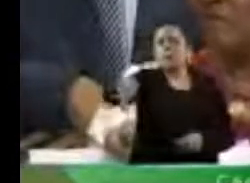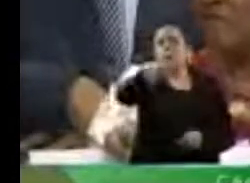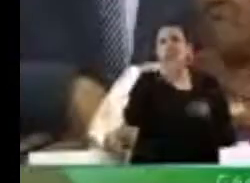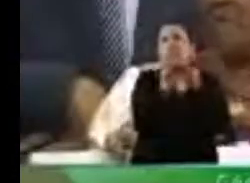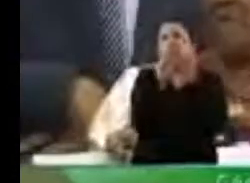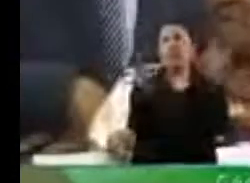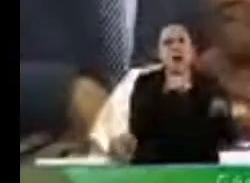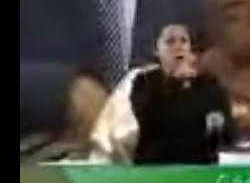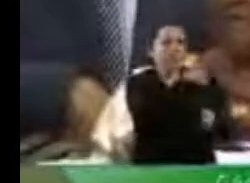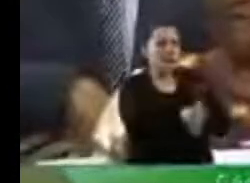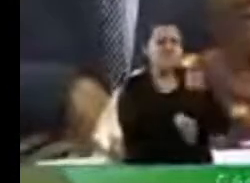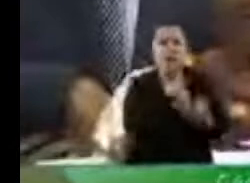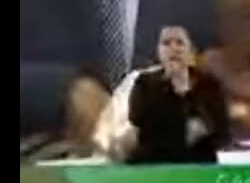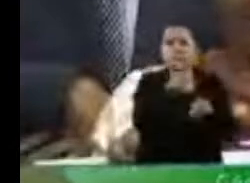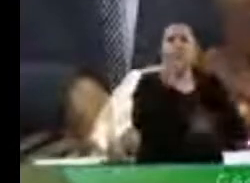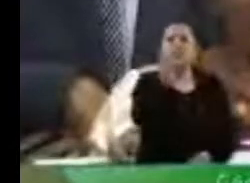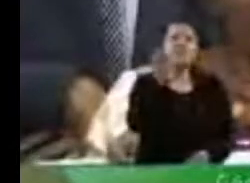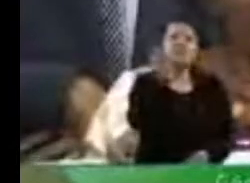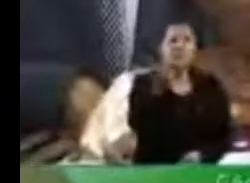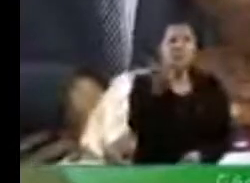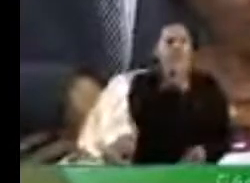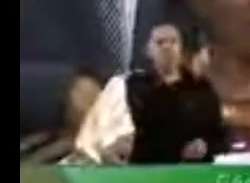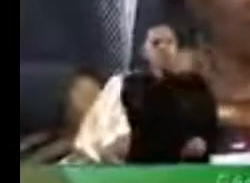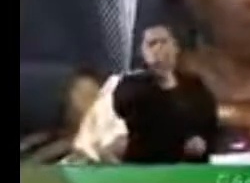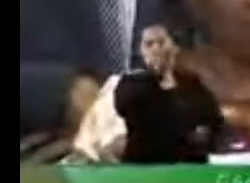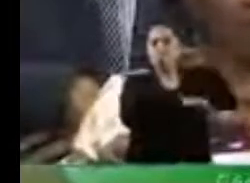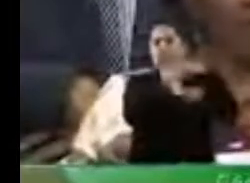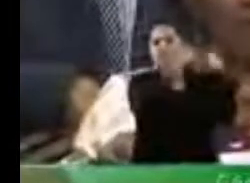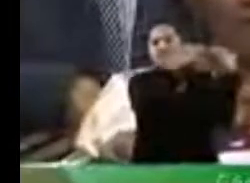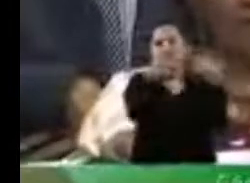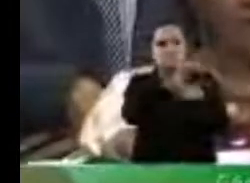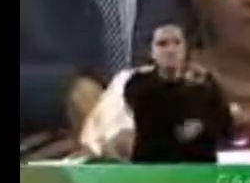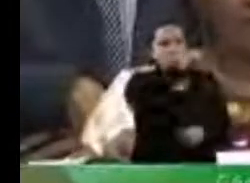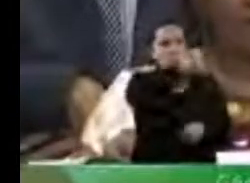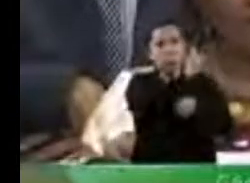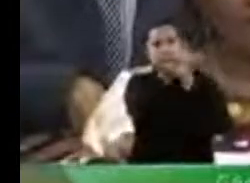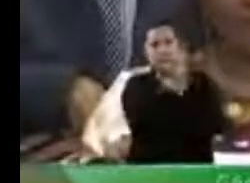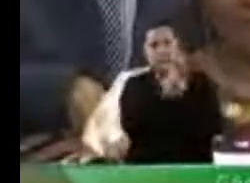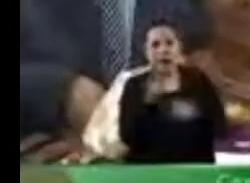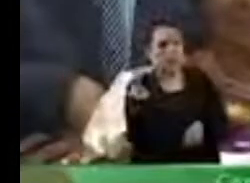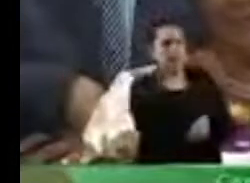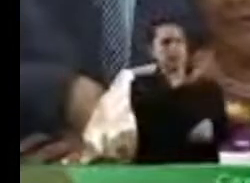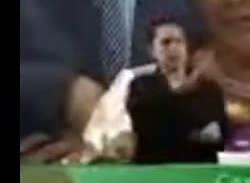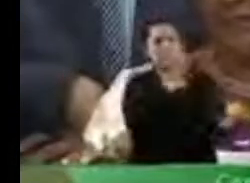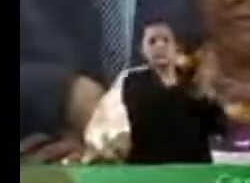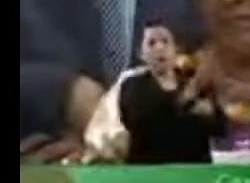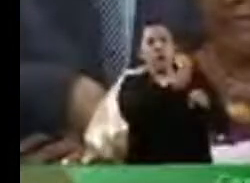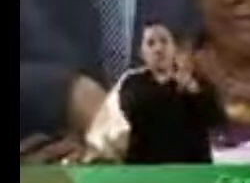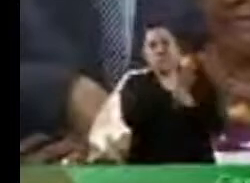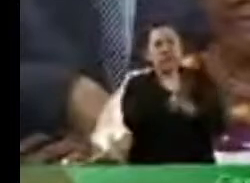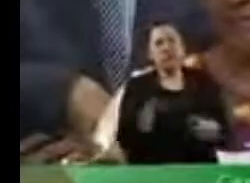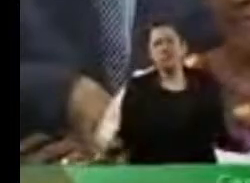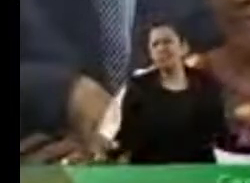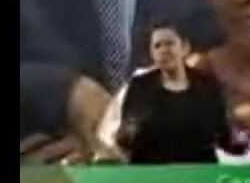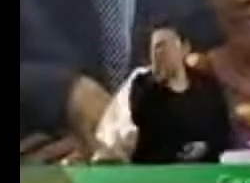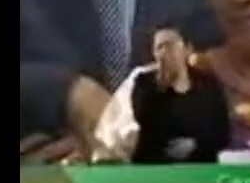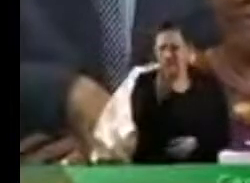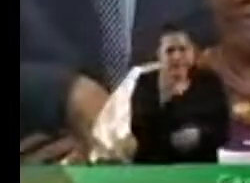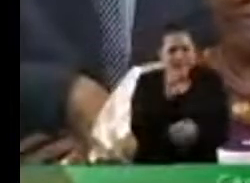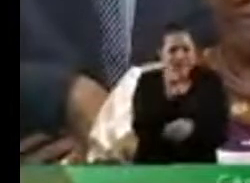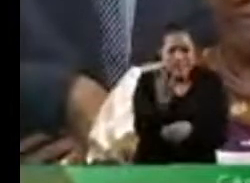de electricidad. Porque hoy aquí hemos visto con mucha claridad cómo puede